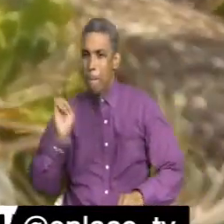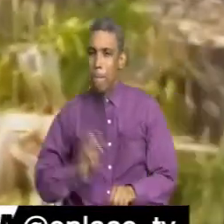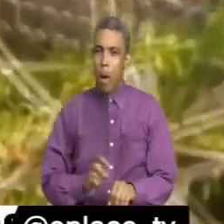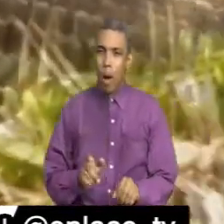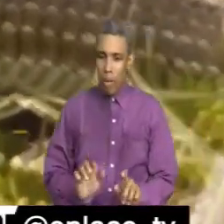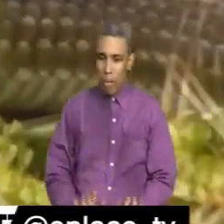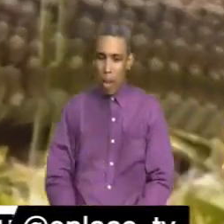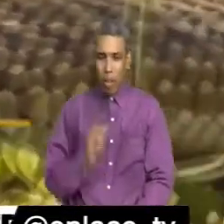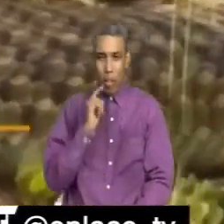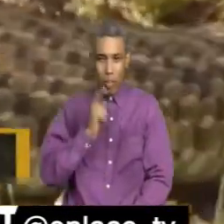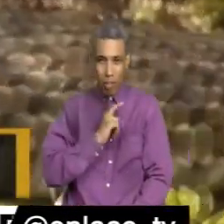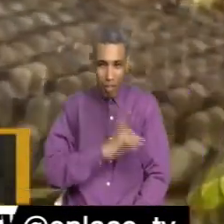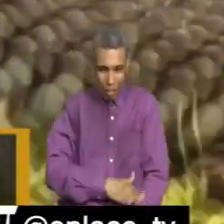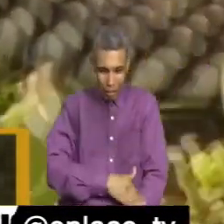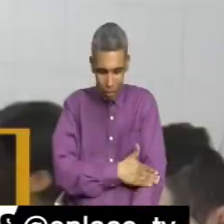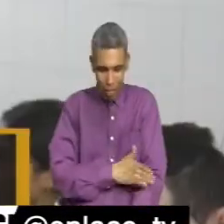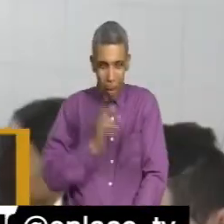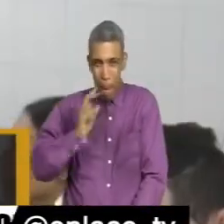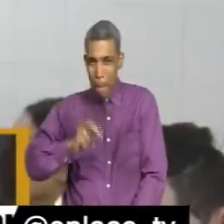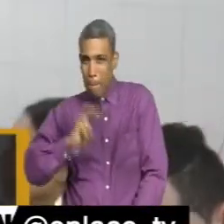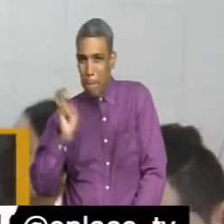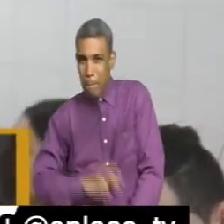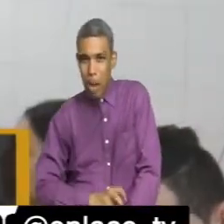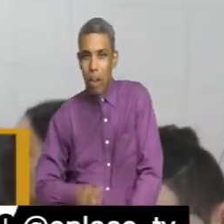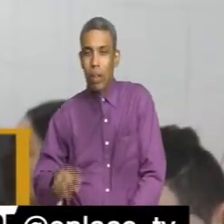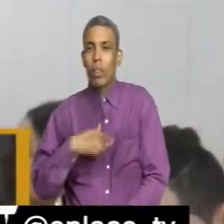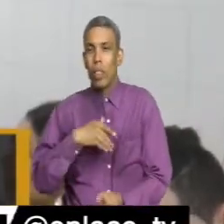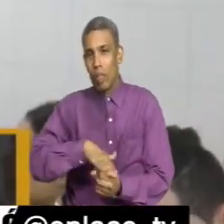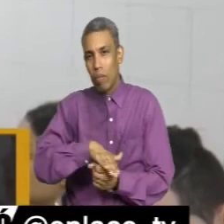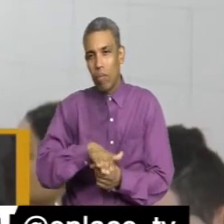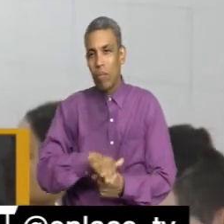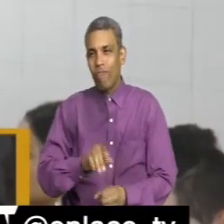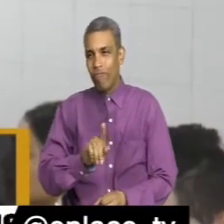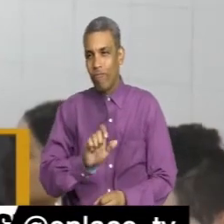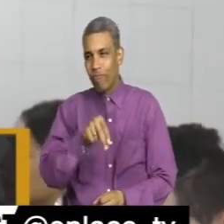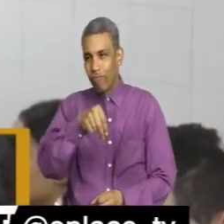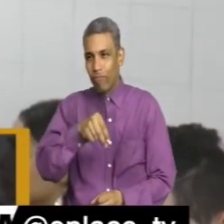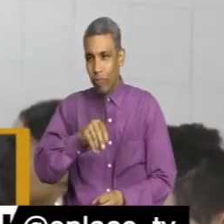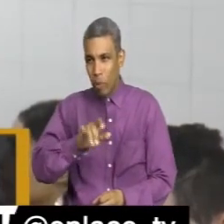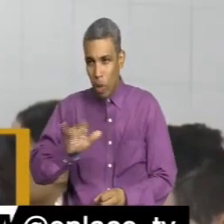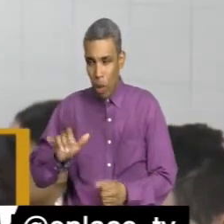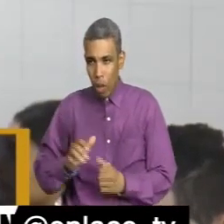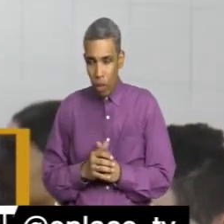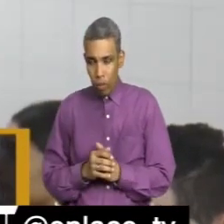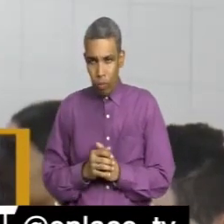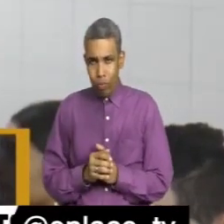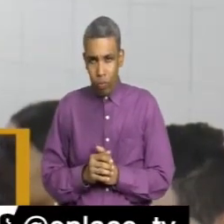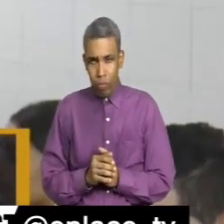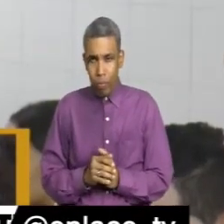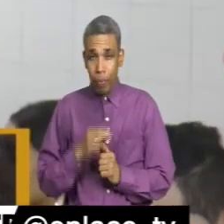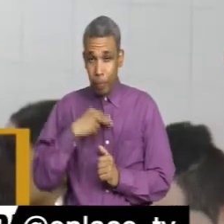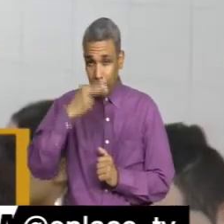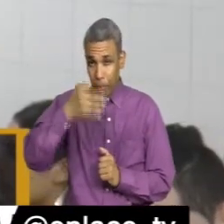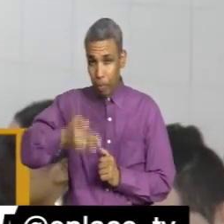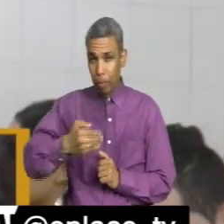en el barrio Camino de San Silvestre. Tuvimos el ingreso de un paciente, un menor de edad, 13 años, que se refiere que haber